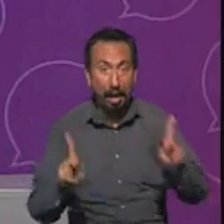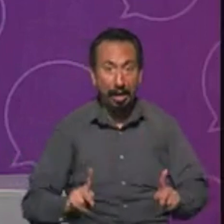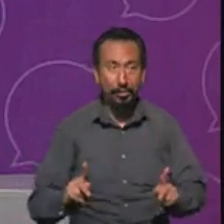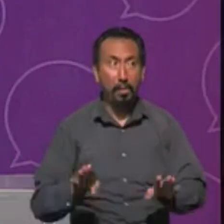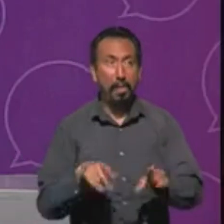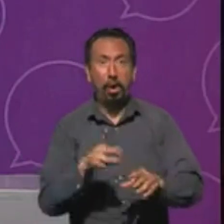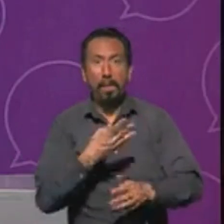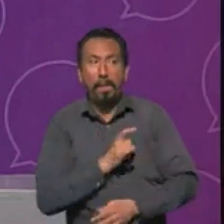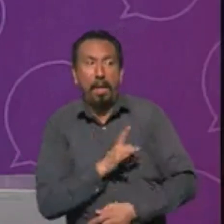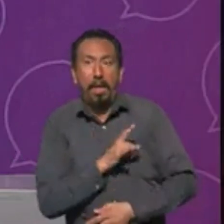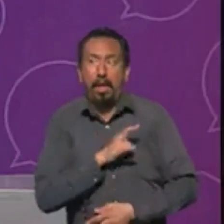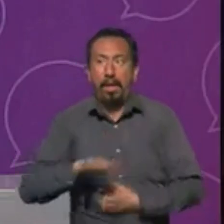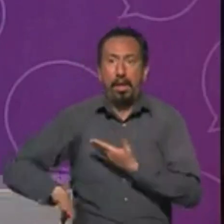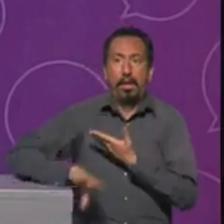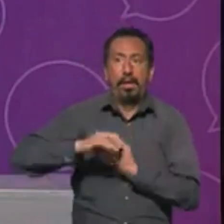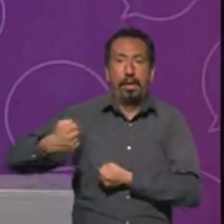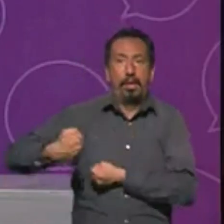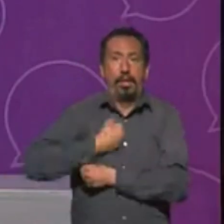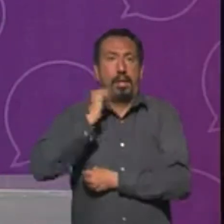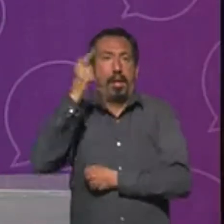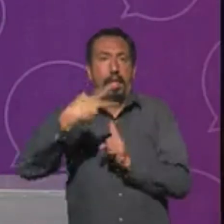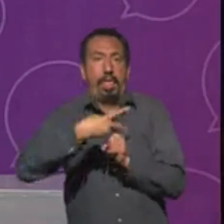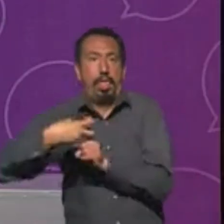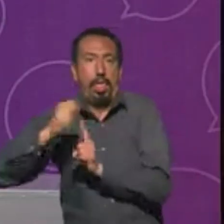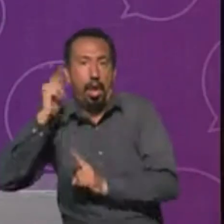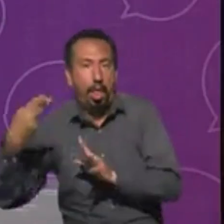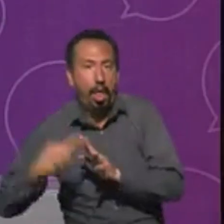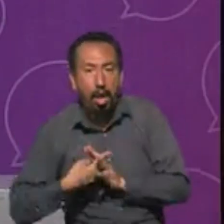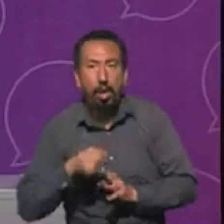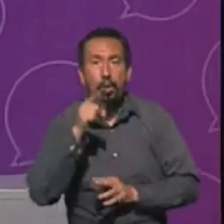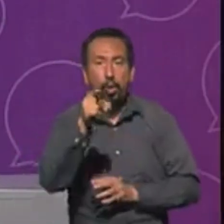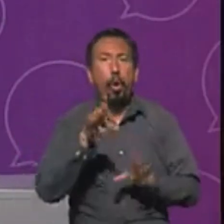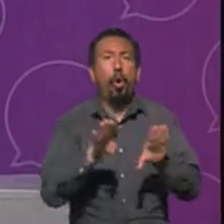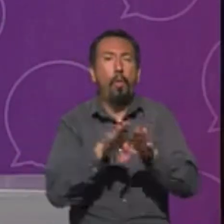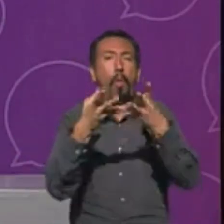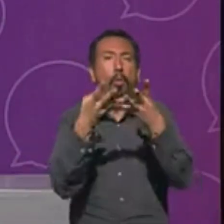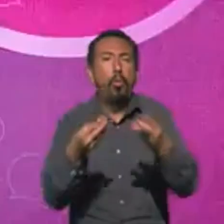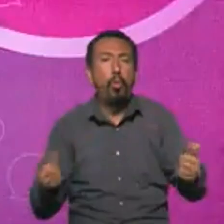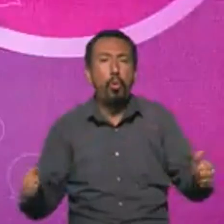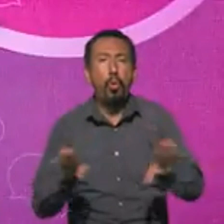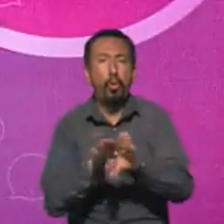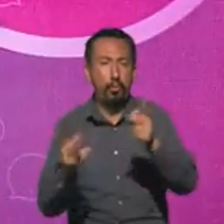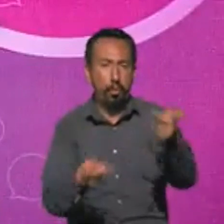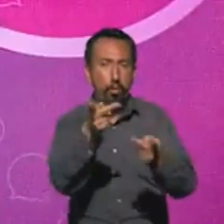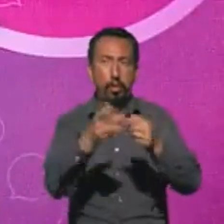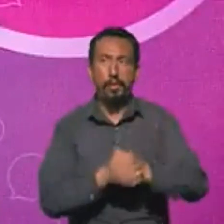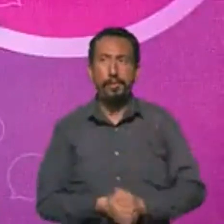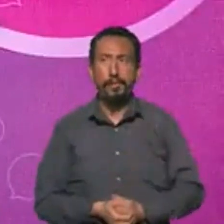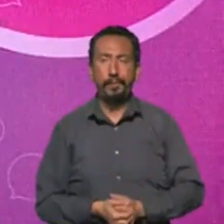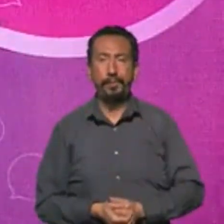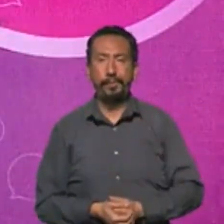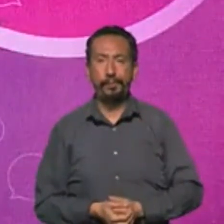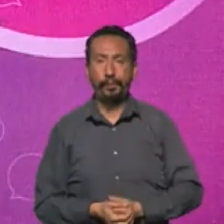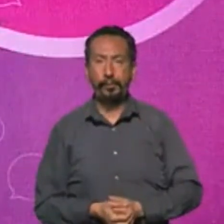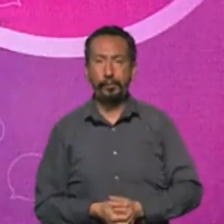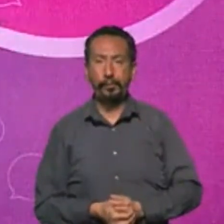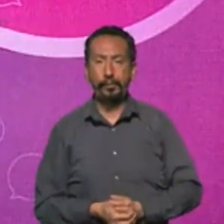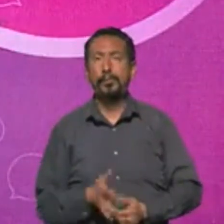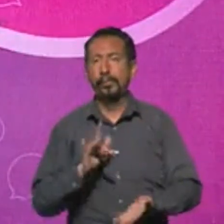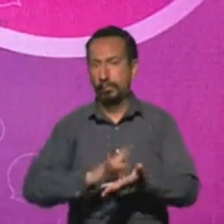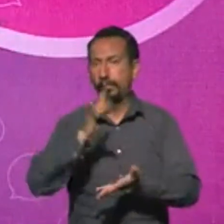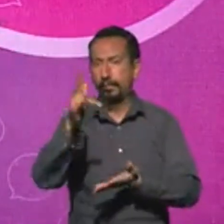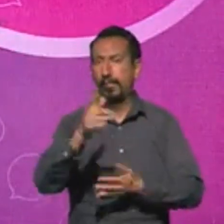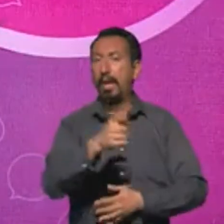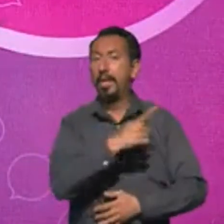miedo a un acto de violencia de tipo tiene un minuto y medio candidato Gracias primero